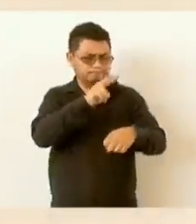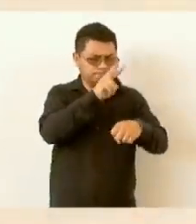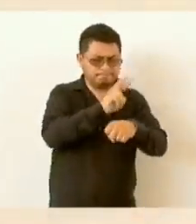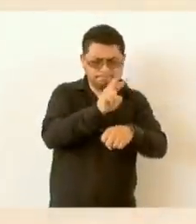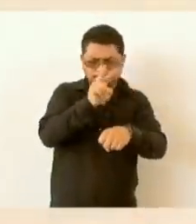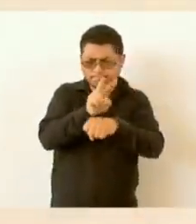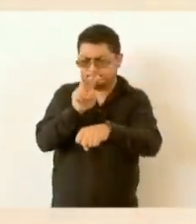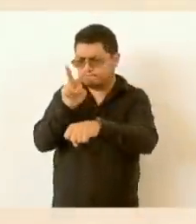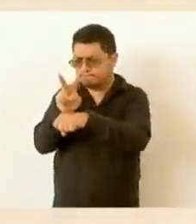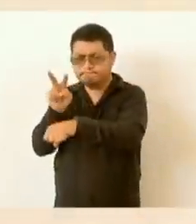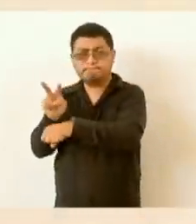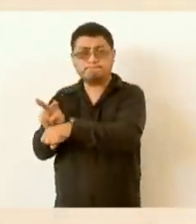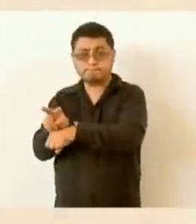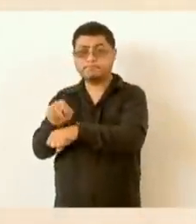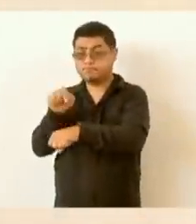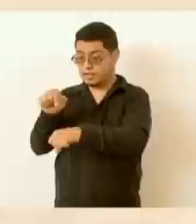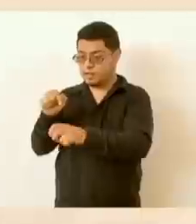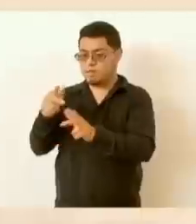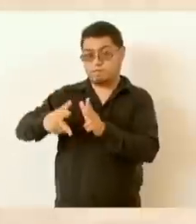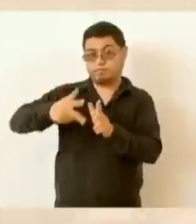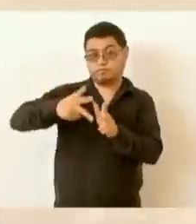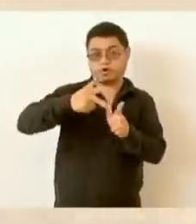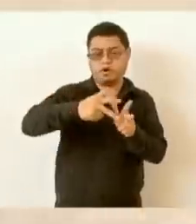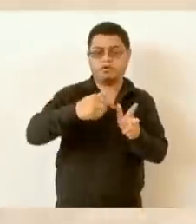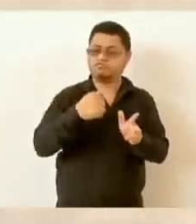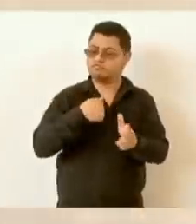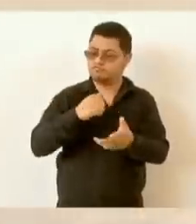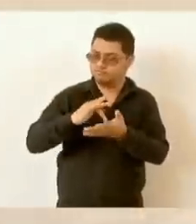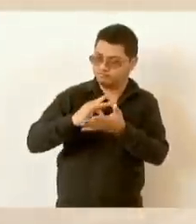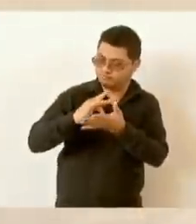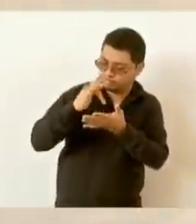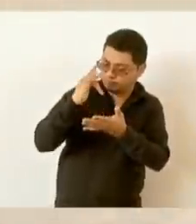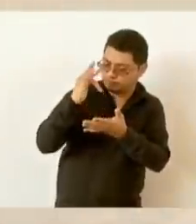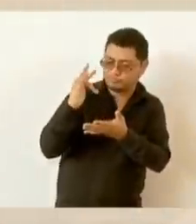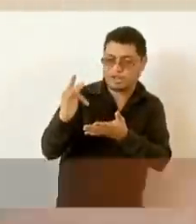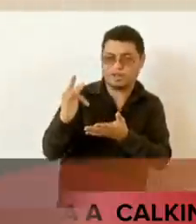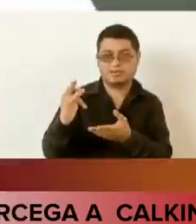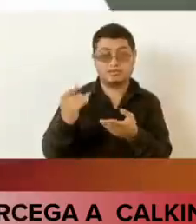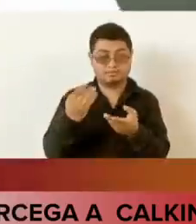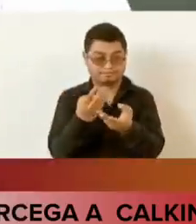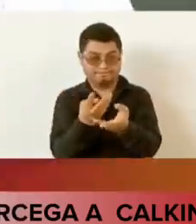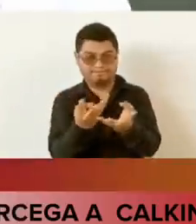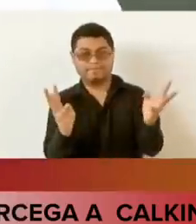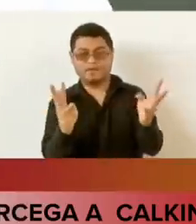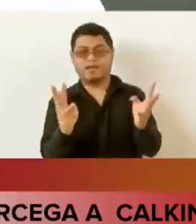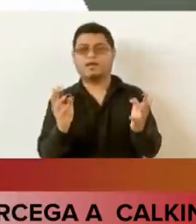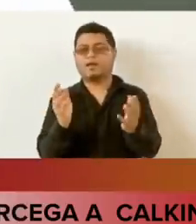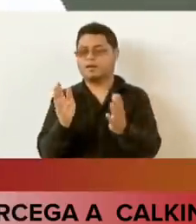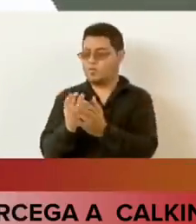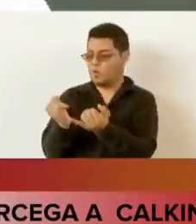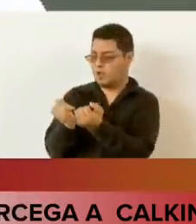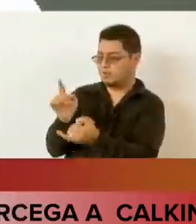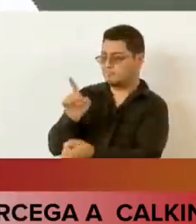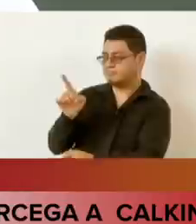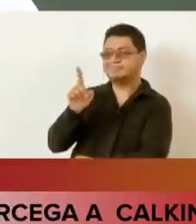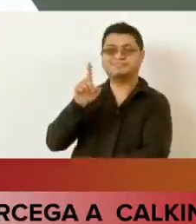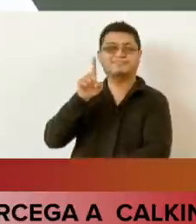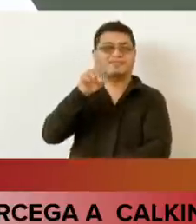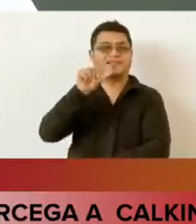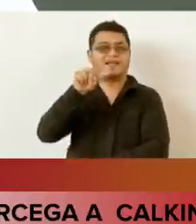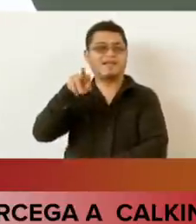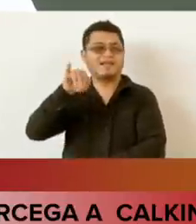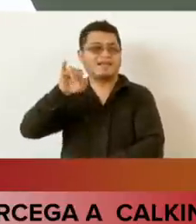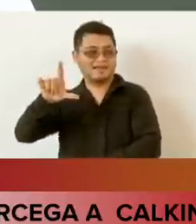supervisando esta obra. Le agradezco también por eso a Daniel Chávez,